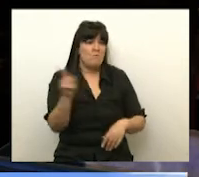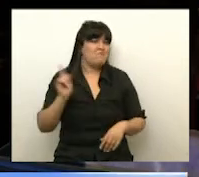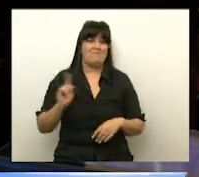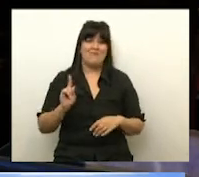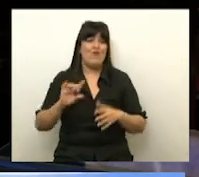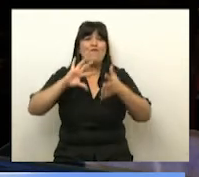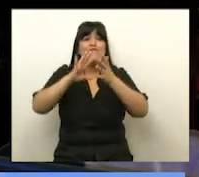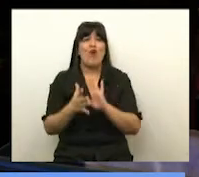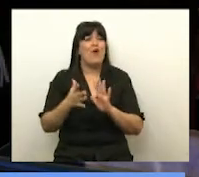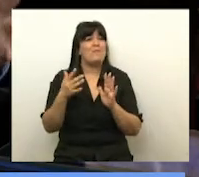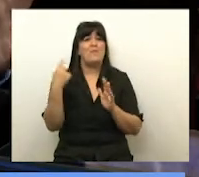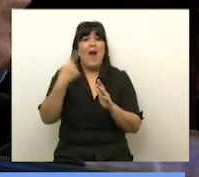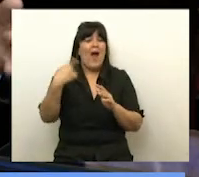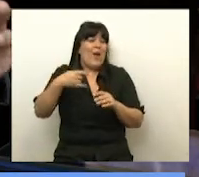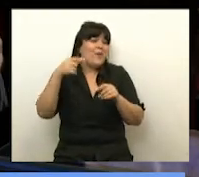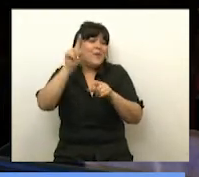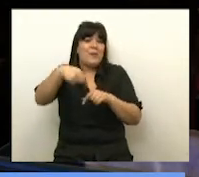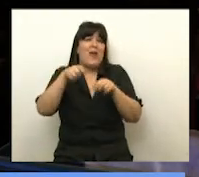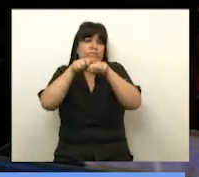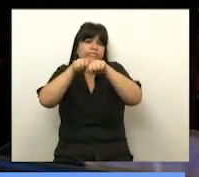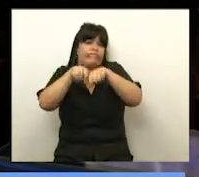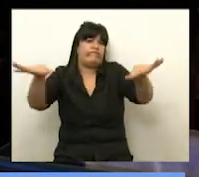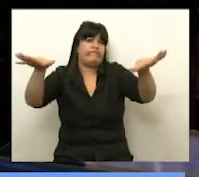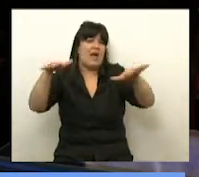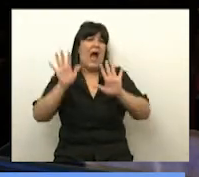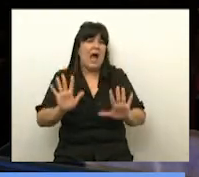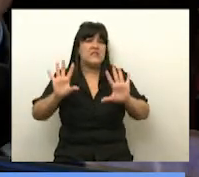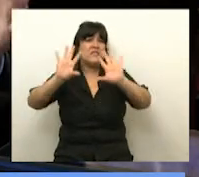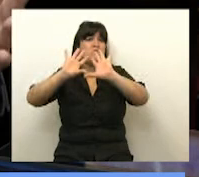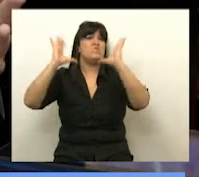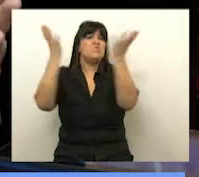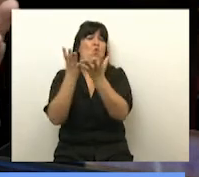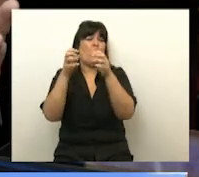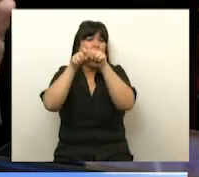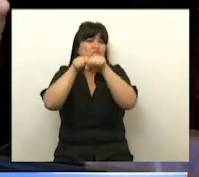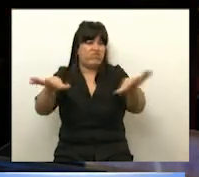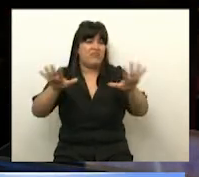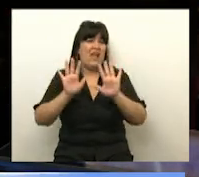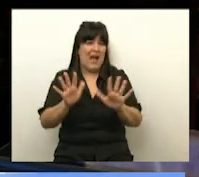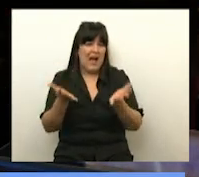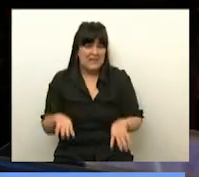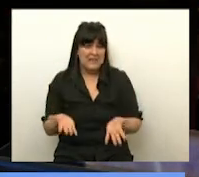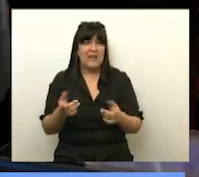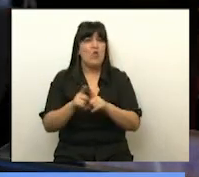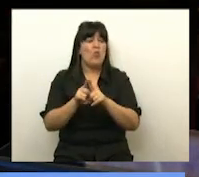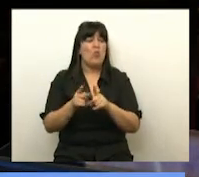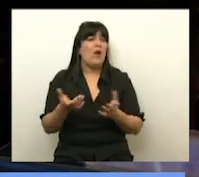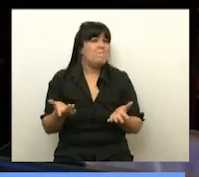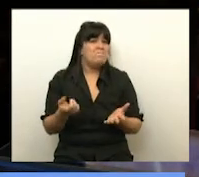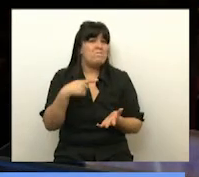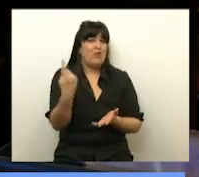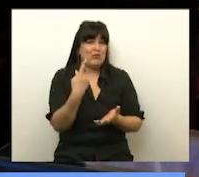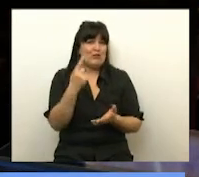es una metástasis que hoy está recorriendo el mundo y que nos está devorando sin darnos cuenta. No por